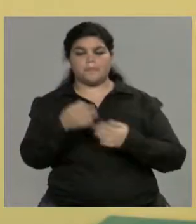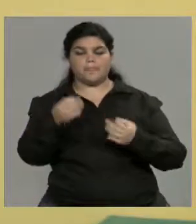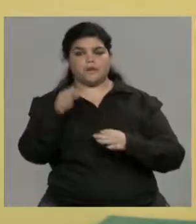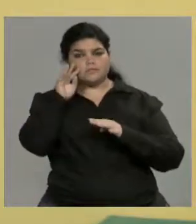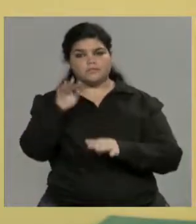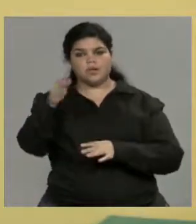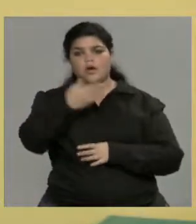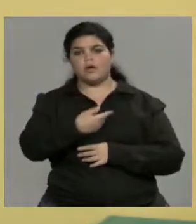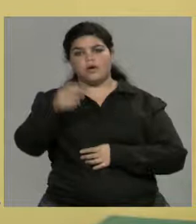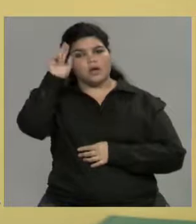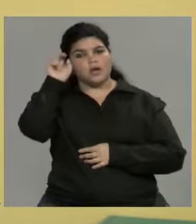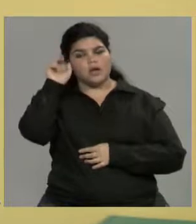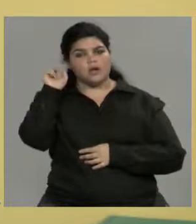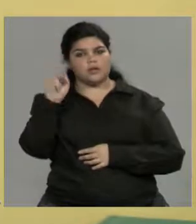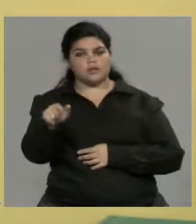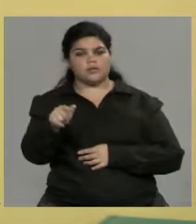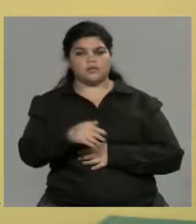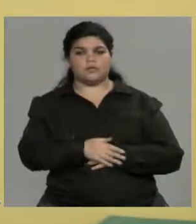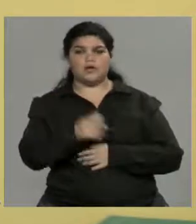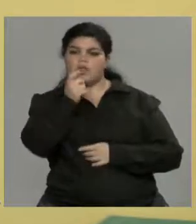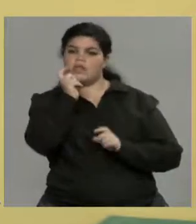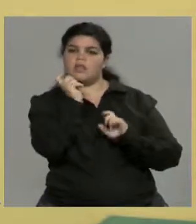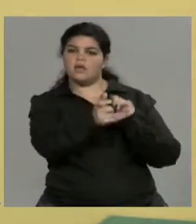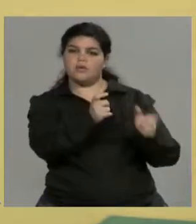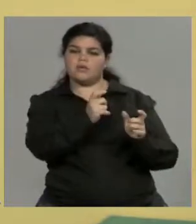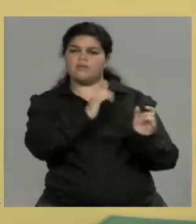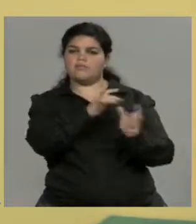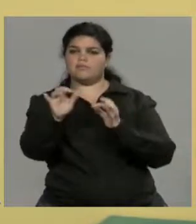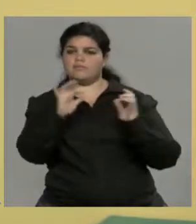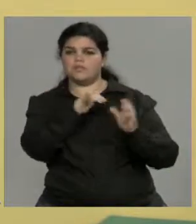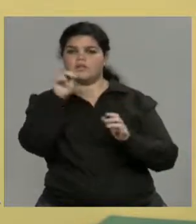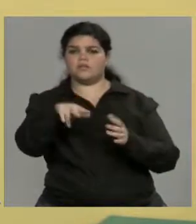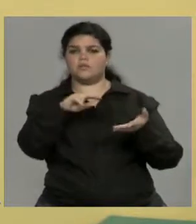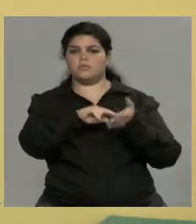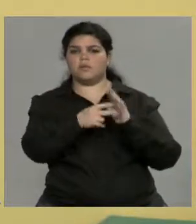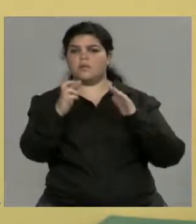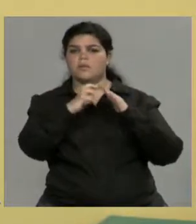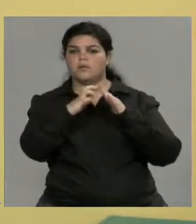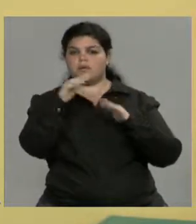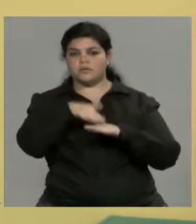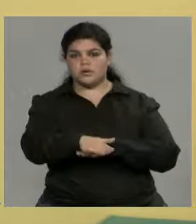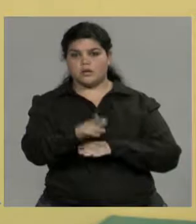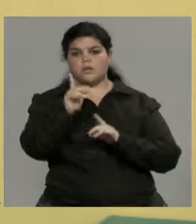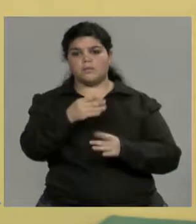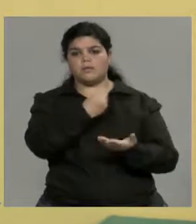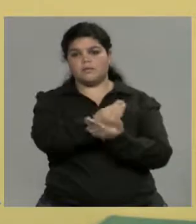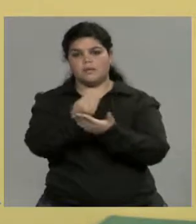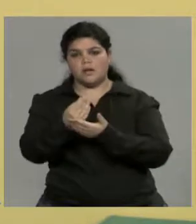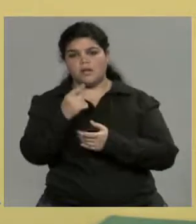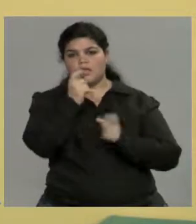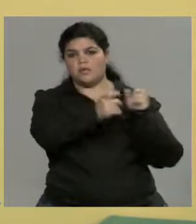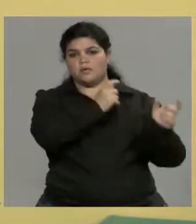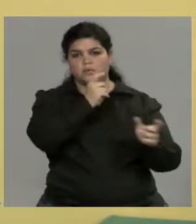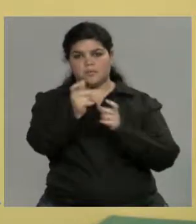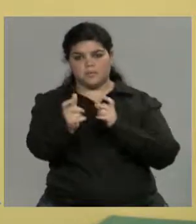Estábamos Alfredo Cornejo entonces opinando y discutiendo sobre esta polémica que ha generado el Procrear en Ciudad y que los funcionarios mendocinos contestaron a lo que